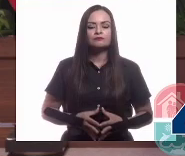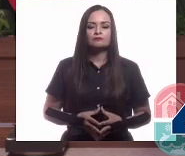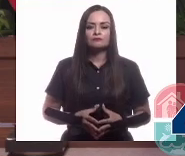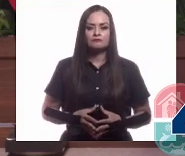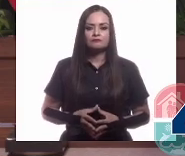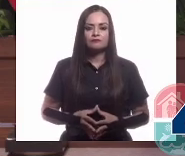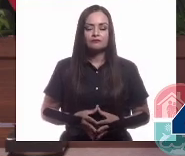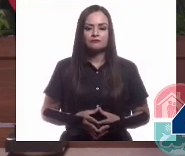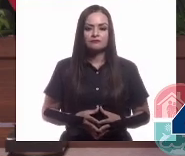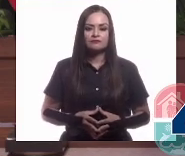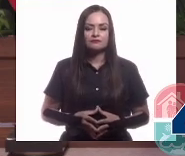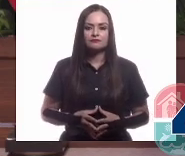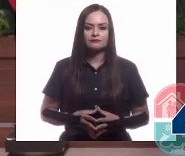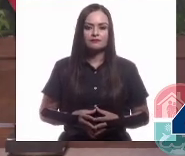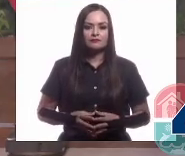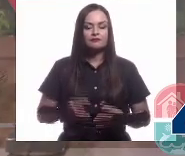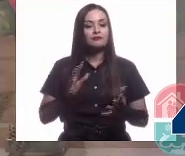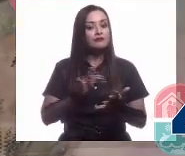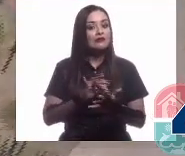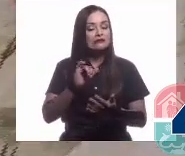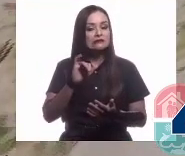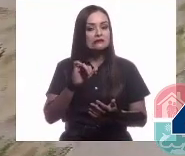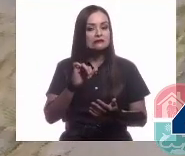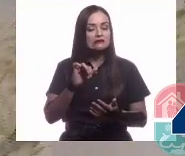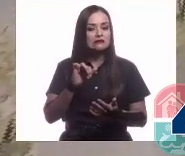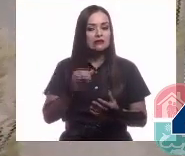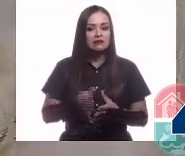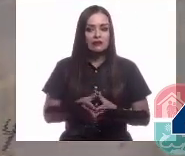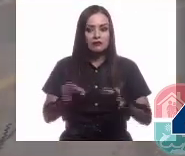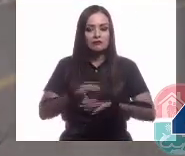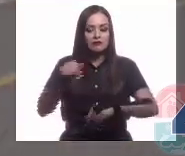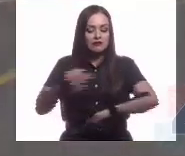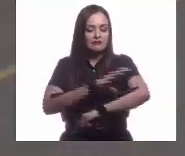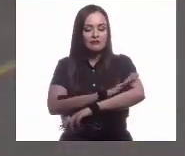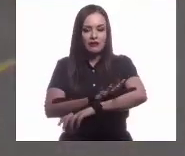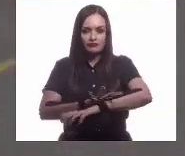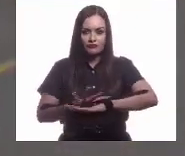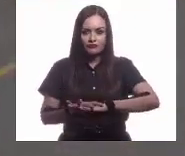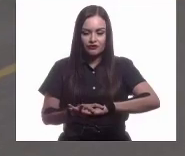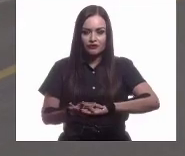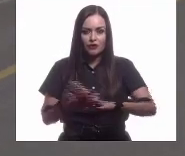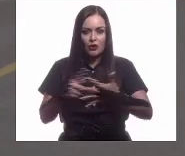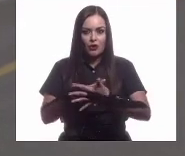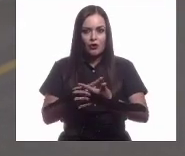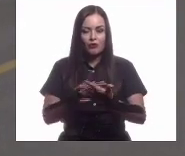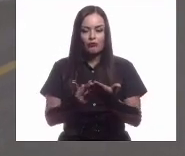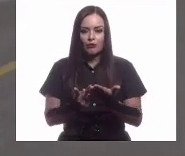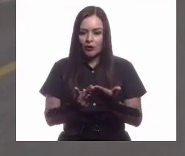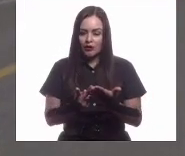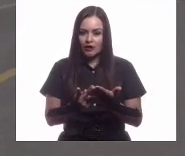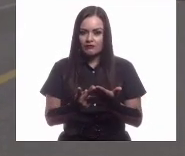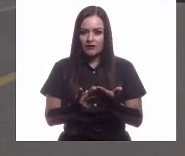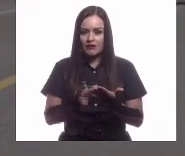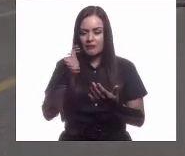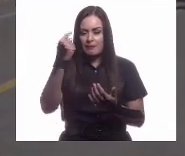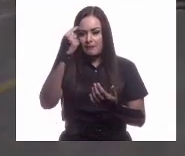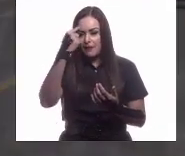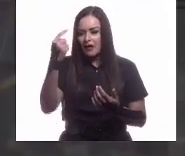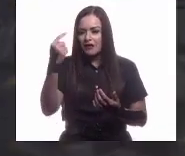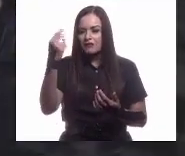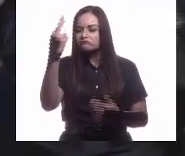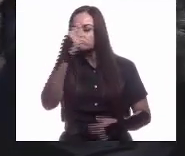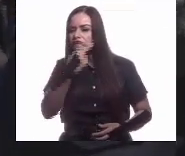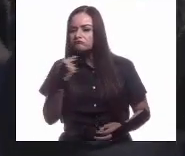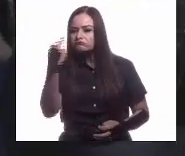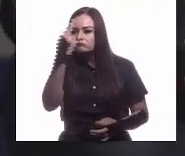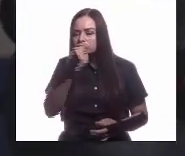posibilidades. Gracias a nuestra condición insular, activamos un programa de revisión secundaria en todos los puntos